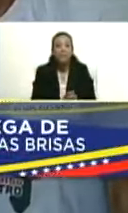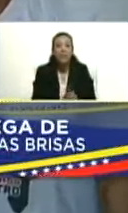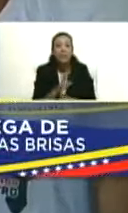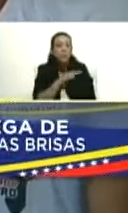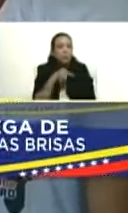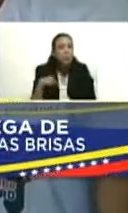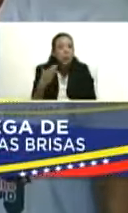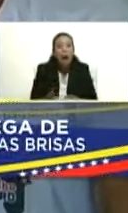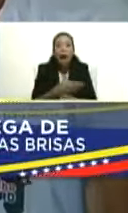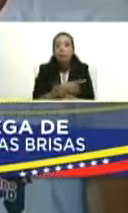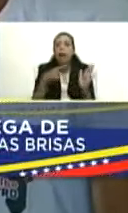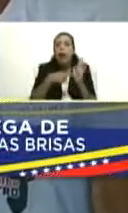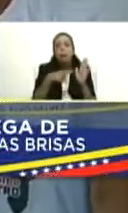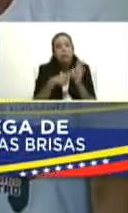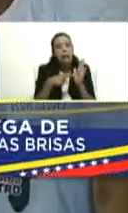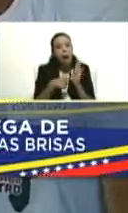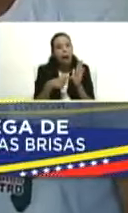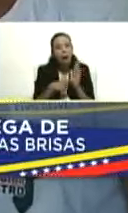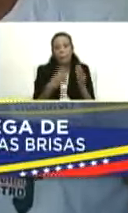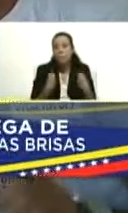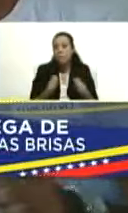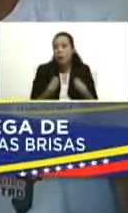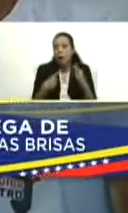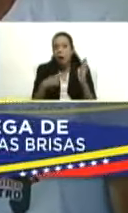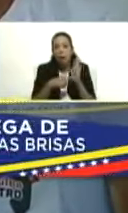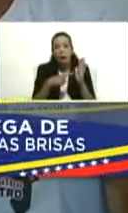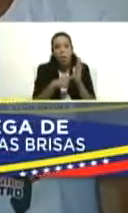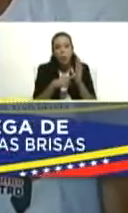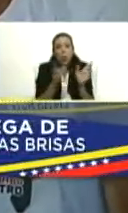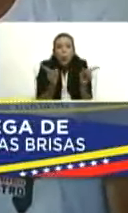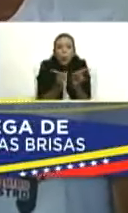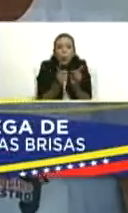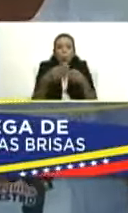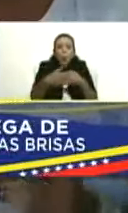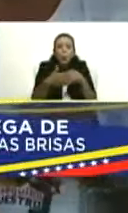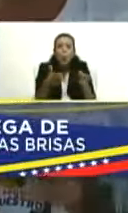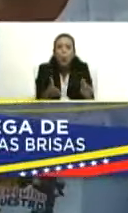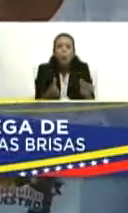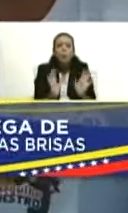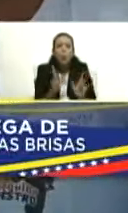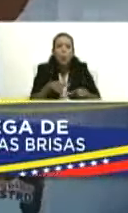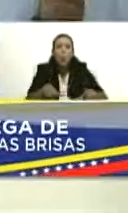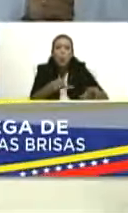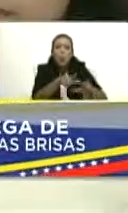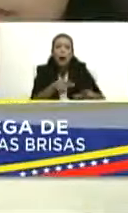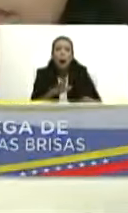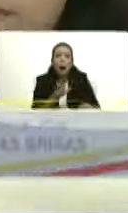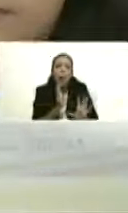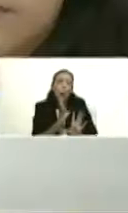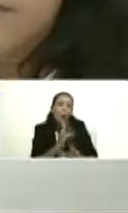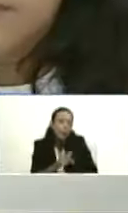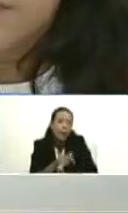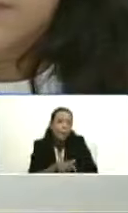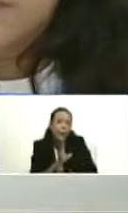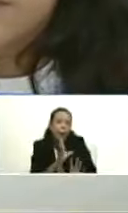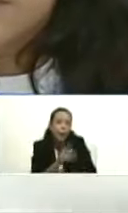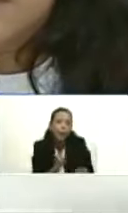Nosotros vivíamos alquilado, presidente, una pequeña anécdota que todavía aún no lo creemos.